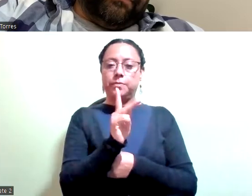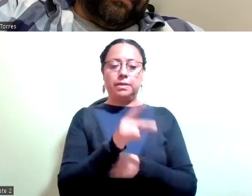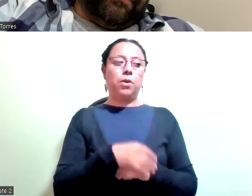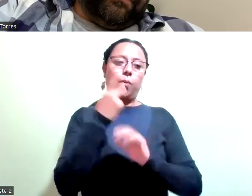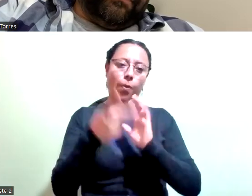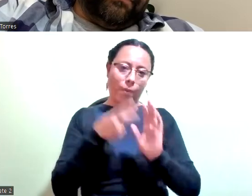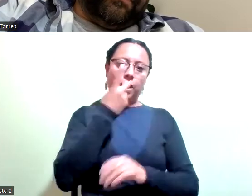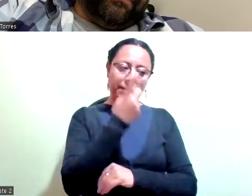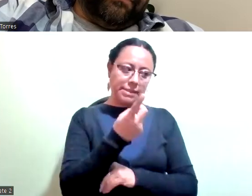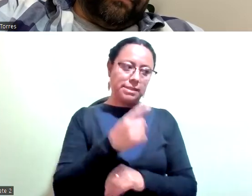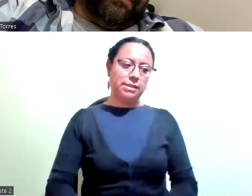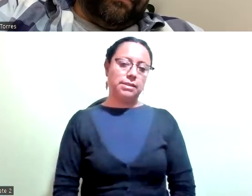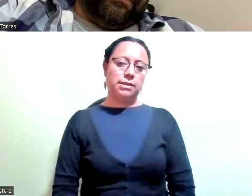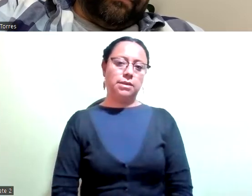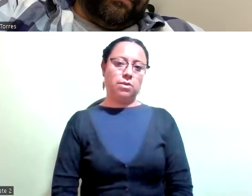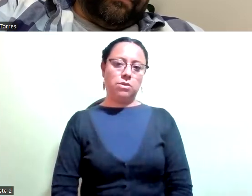digamos, es una